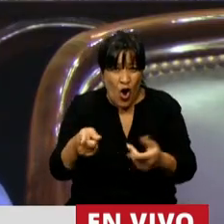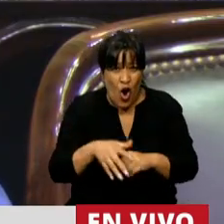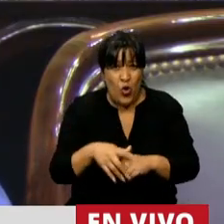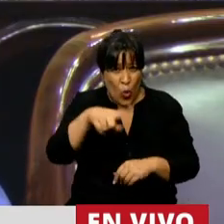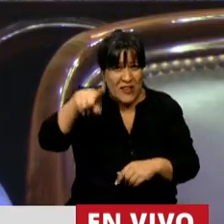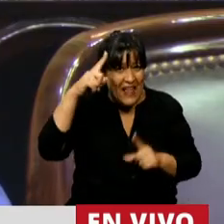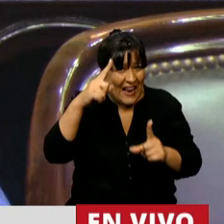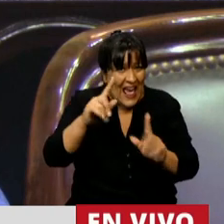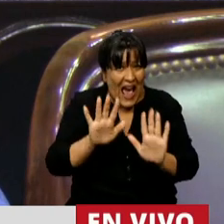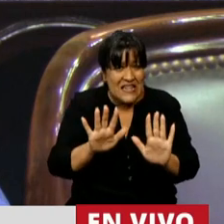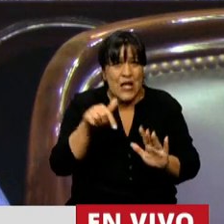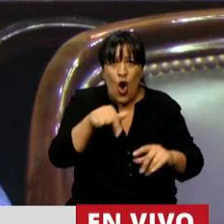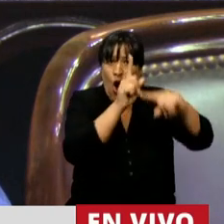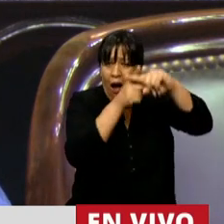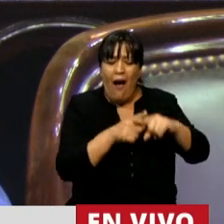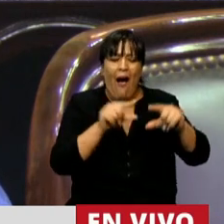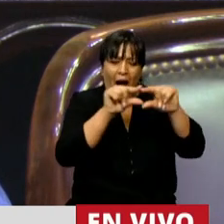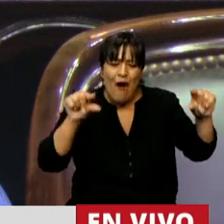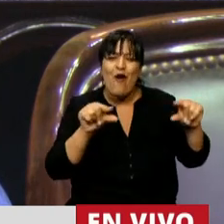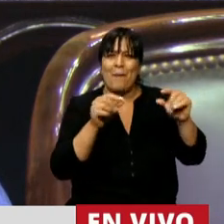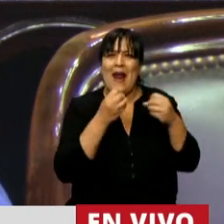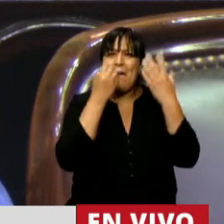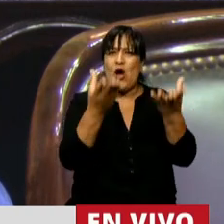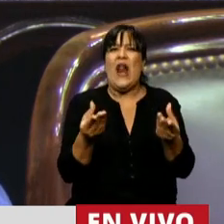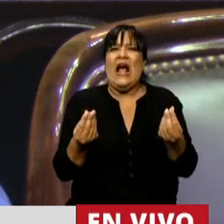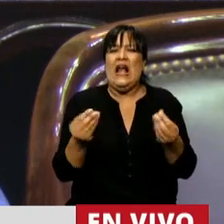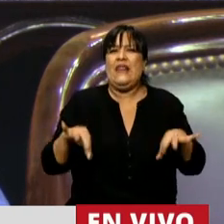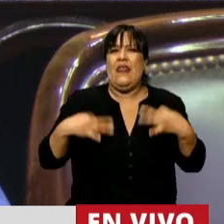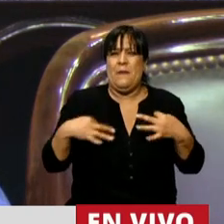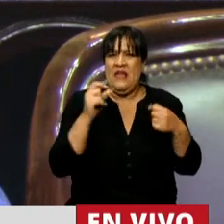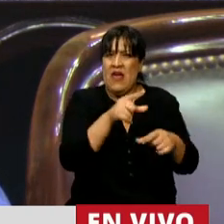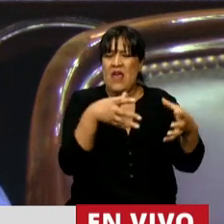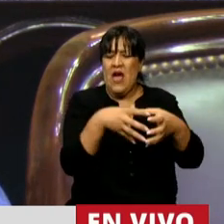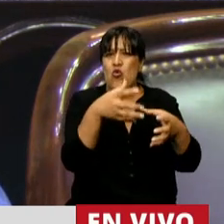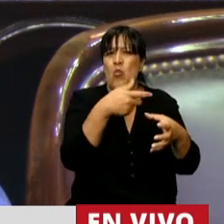que hoy estamos debatiendo una fórmula para mejorar la calidad de vida de nuestros jubilados?